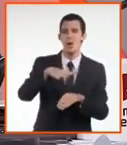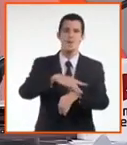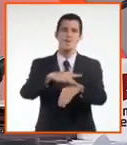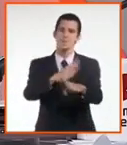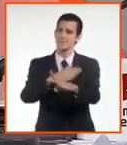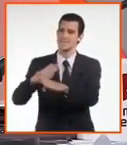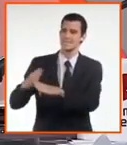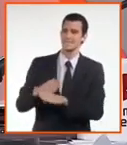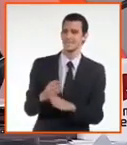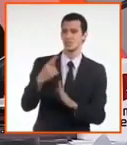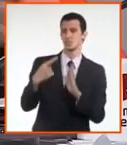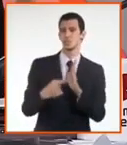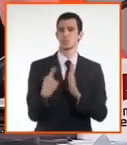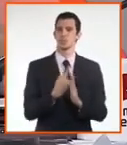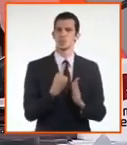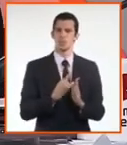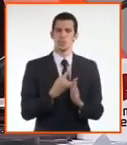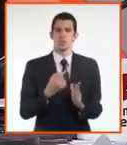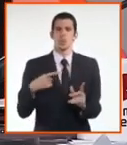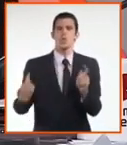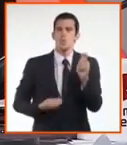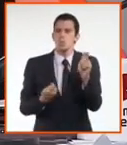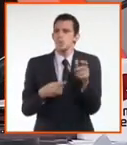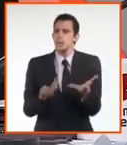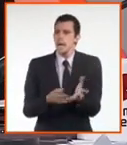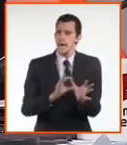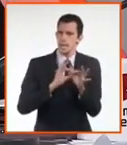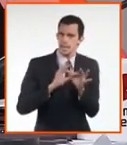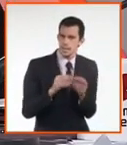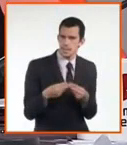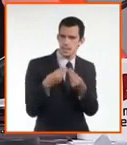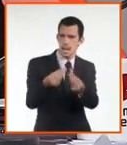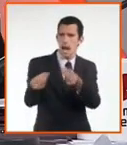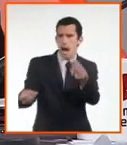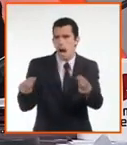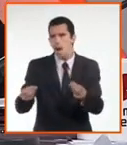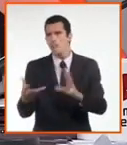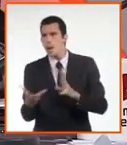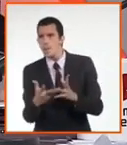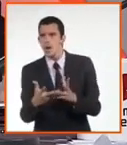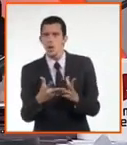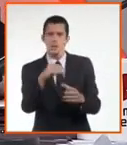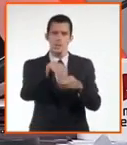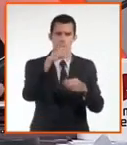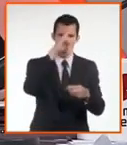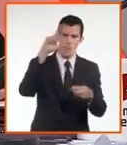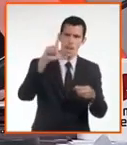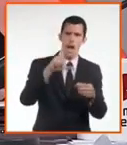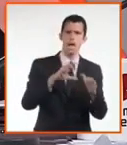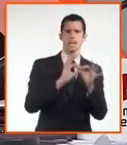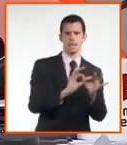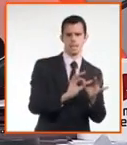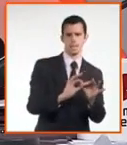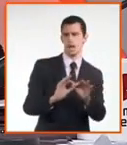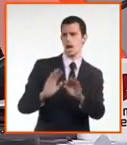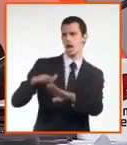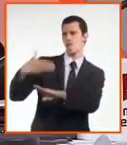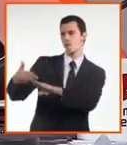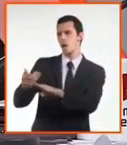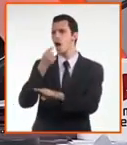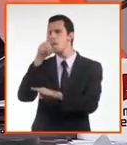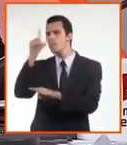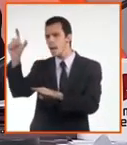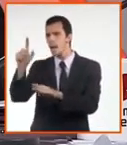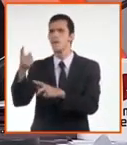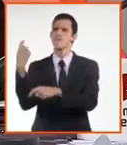falta de medicamentos como se ha explicado aquí tiene diversas causas como componentes fundamental la no llegada de las materias